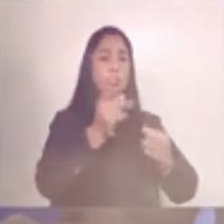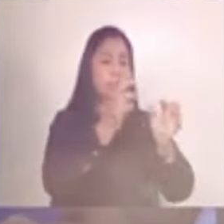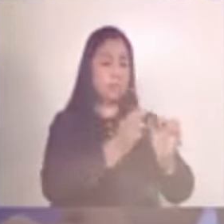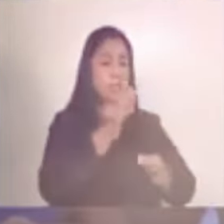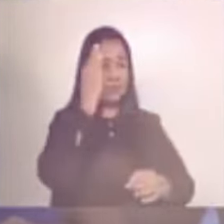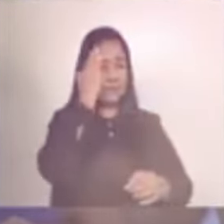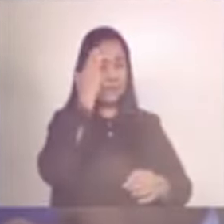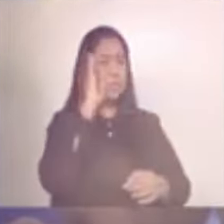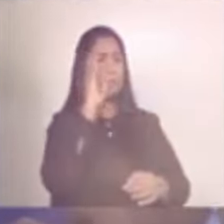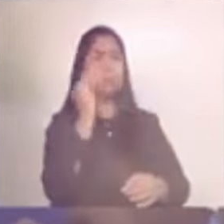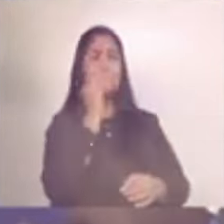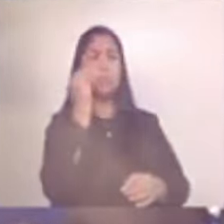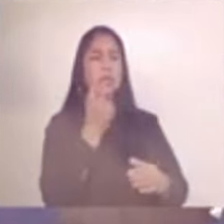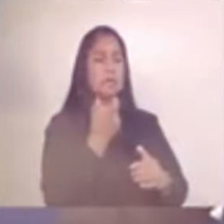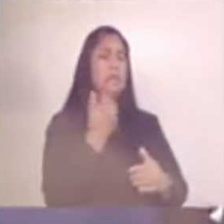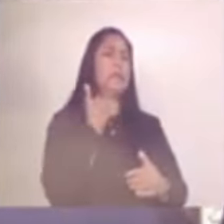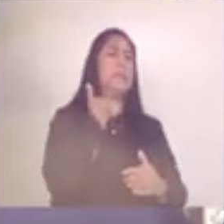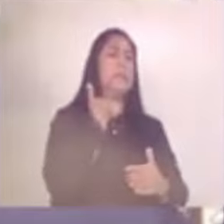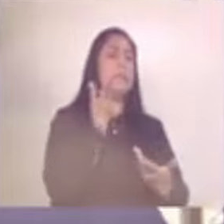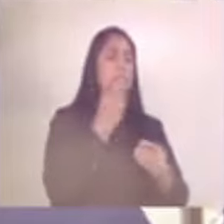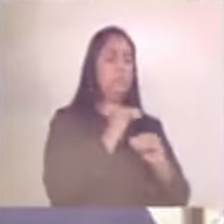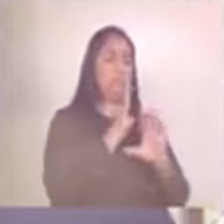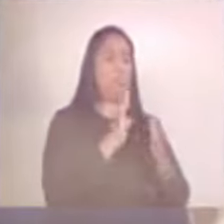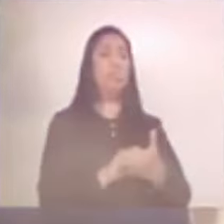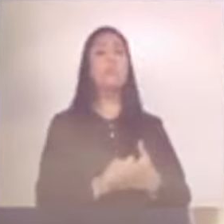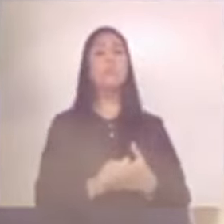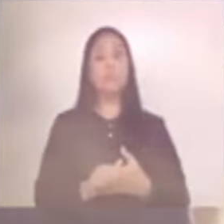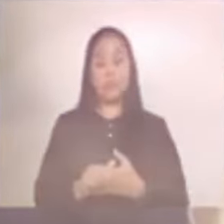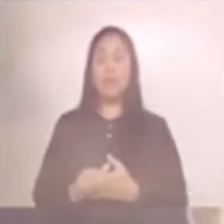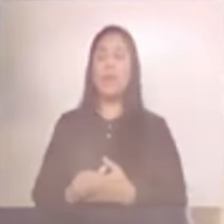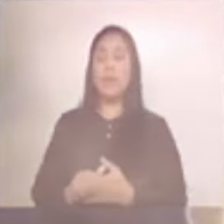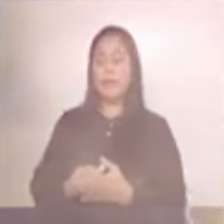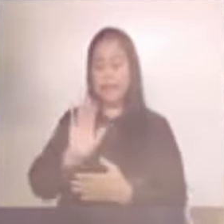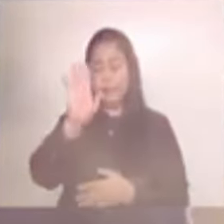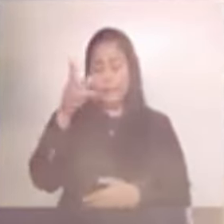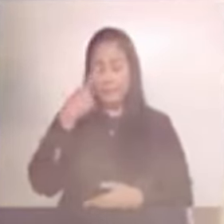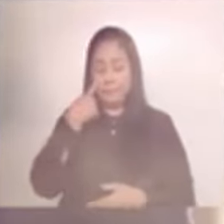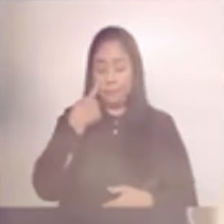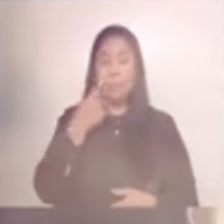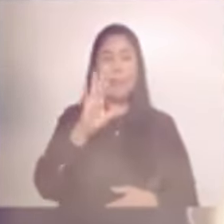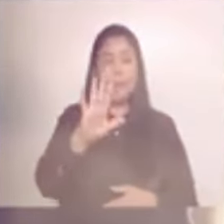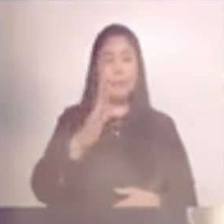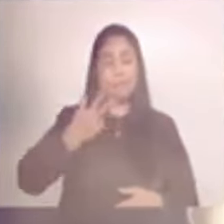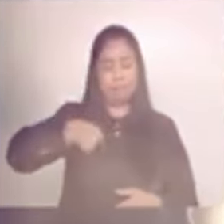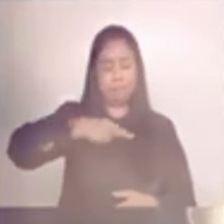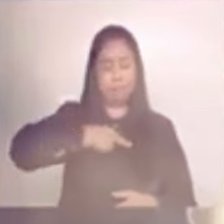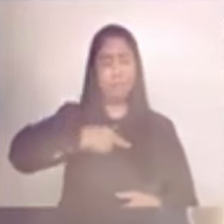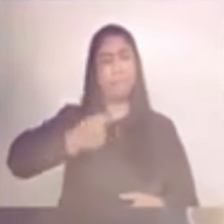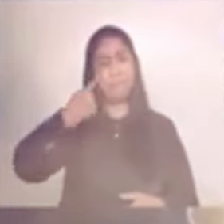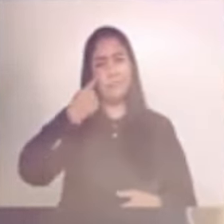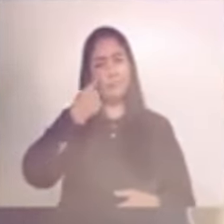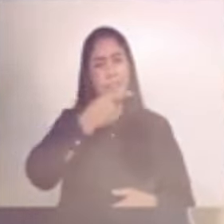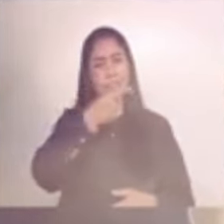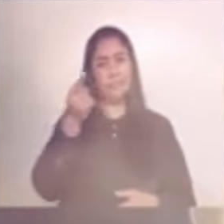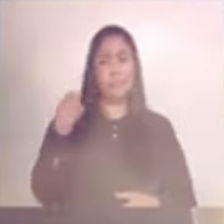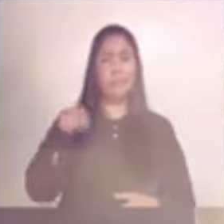por qué el incremento y aclarar la situación. Mire, nosotros hemos estado viendo que el incremento